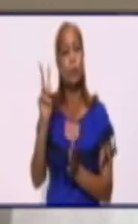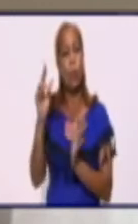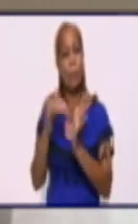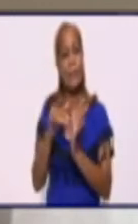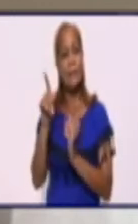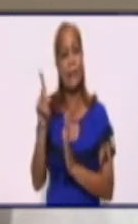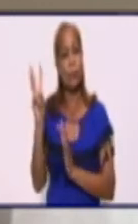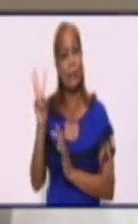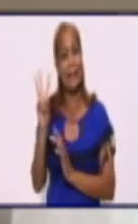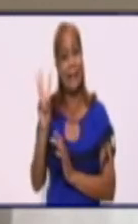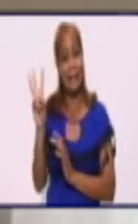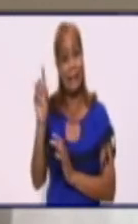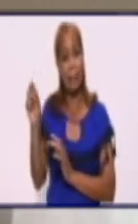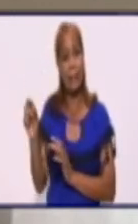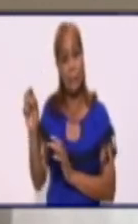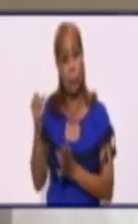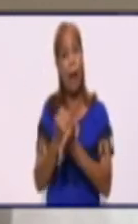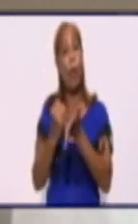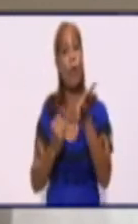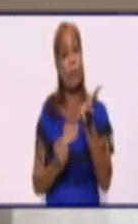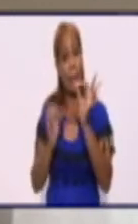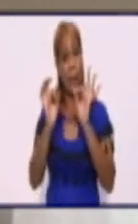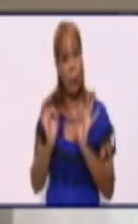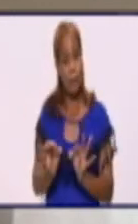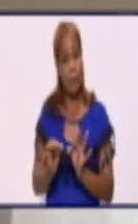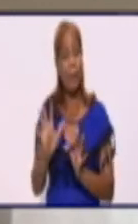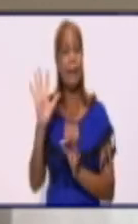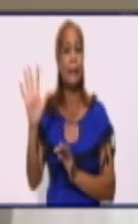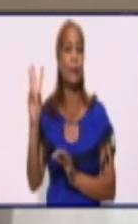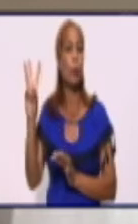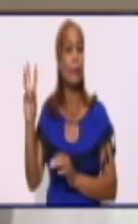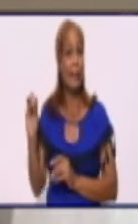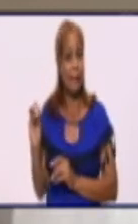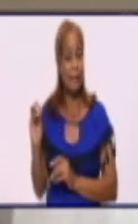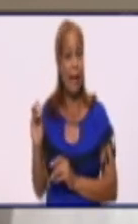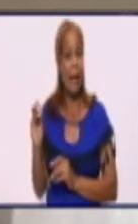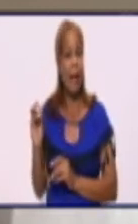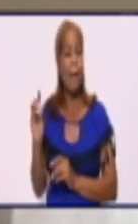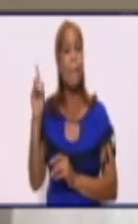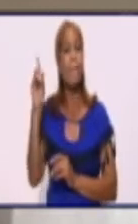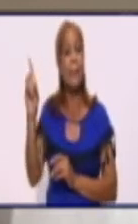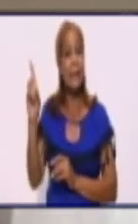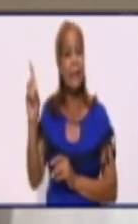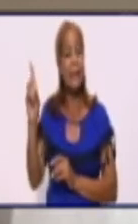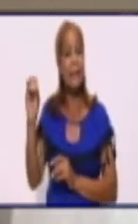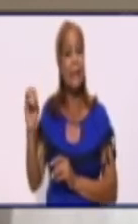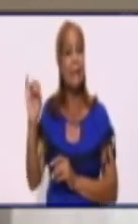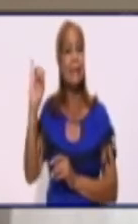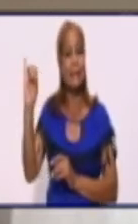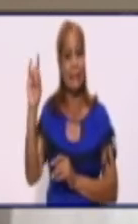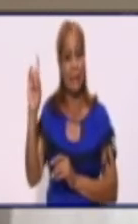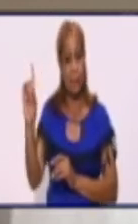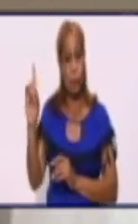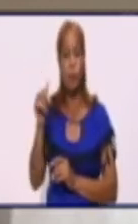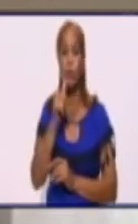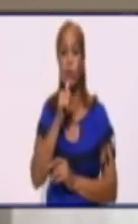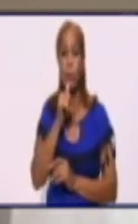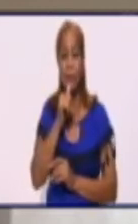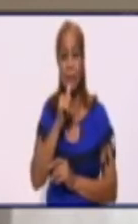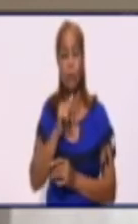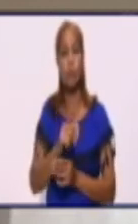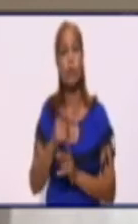2.133 pacientes, de ellos confirmados activos 530, 1.061 sospechosos, 512